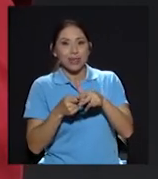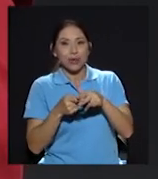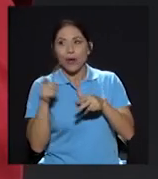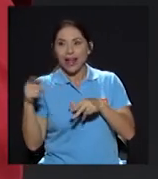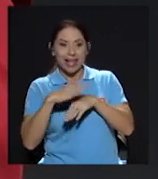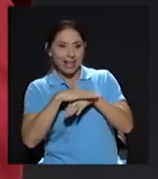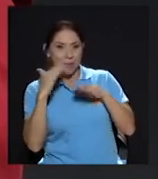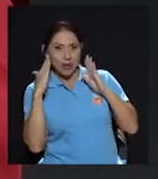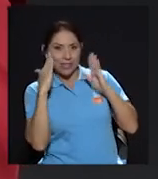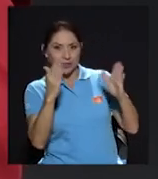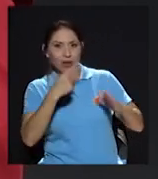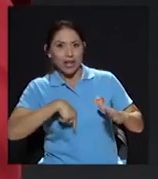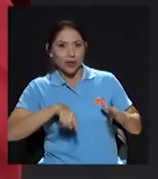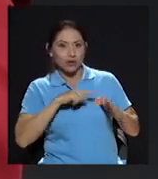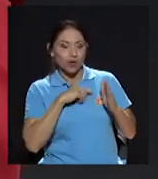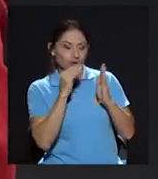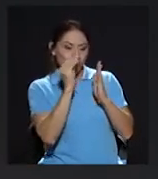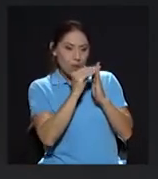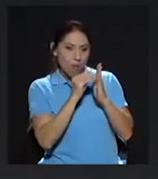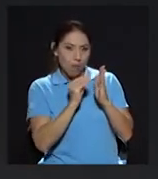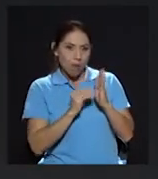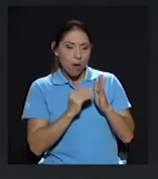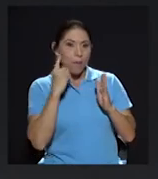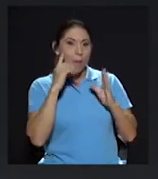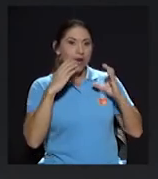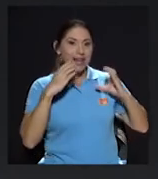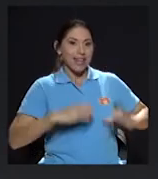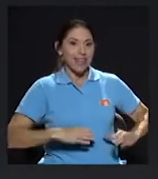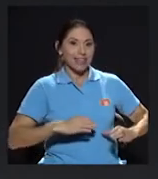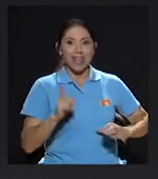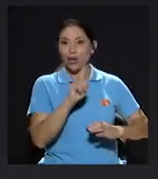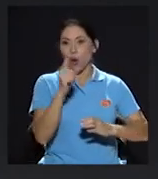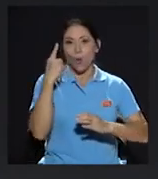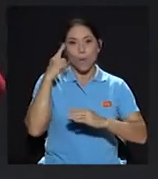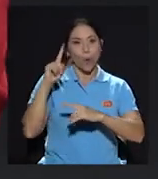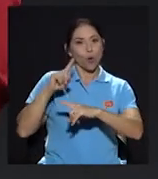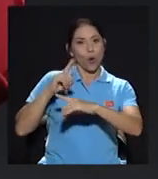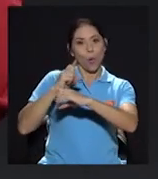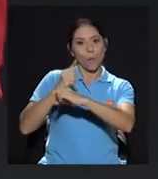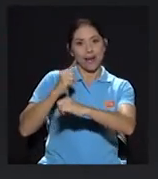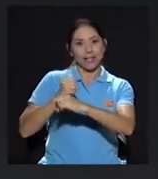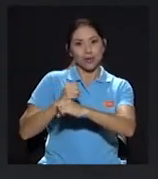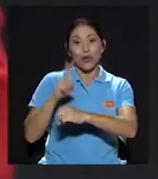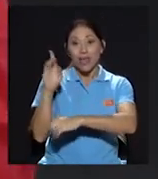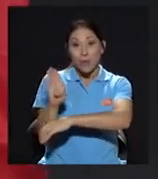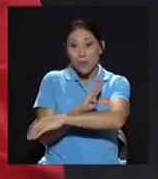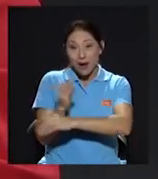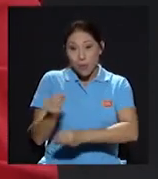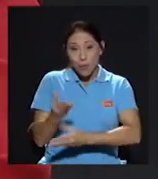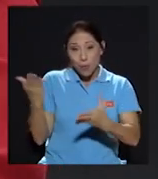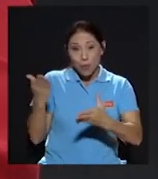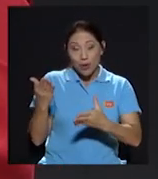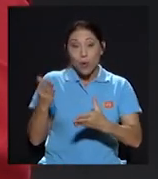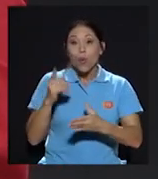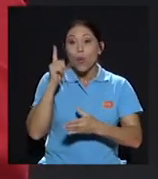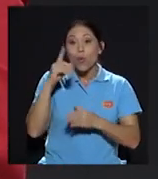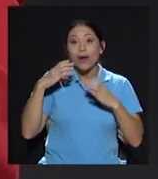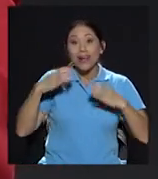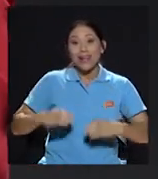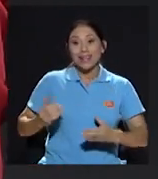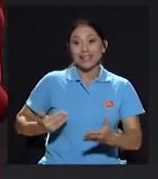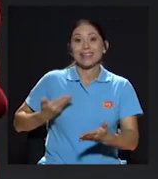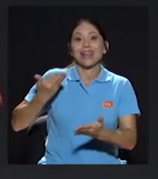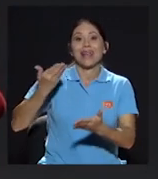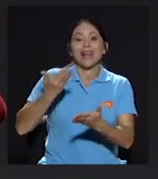por cliente y no por operación es decir en un banco el estado cada vez que un cliente llegaba tenía que empezar de cero porque era una operación